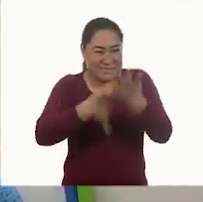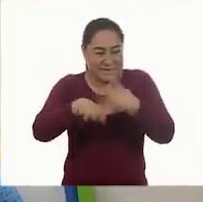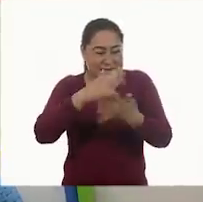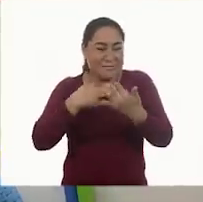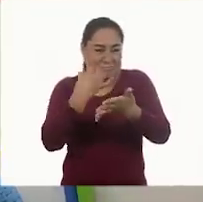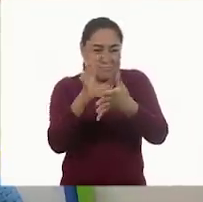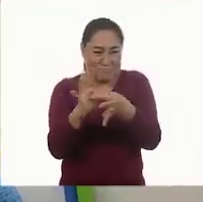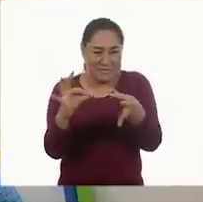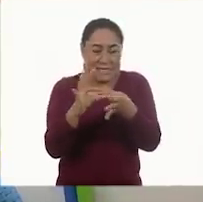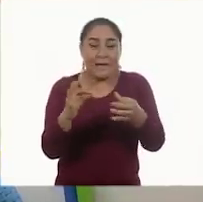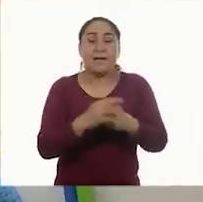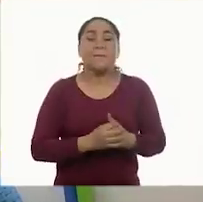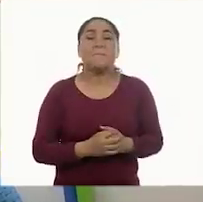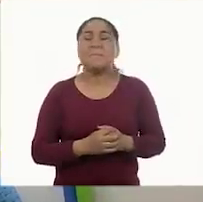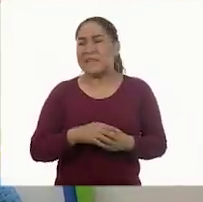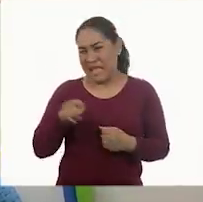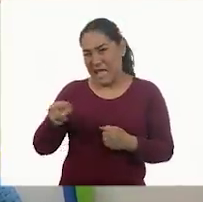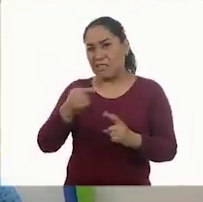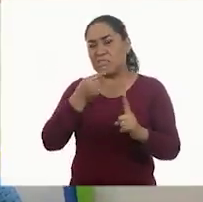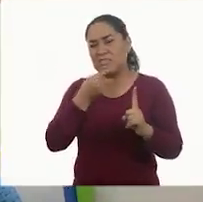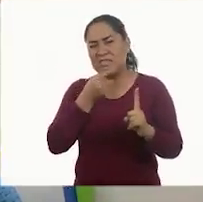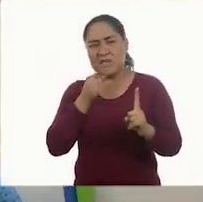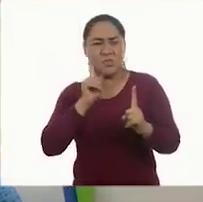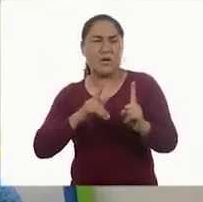que estaba siendo